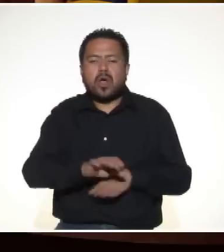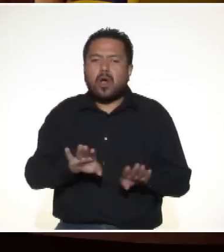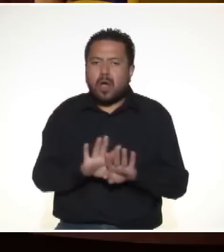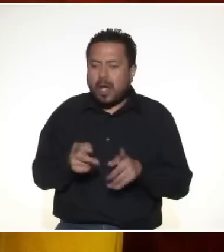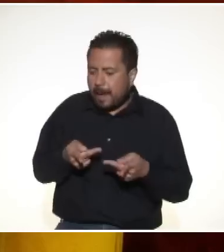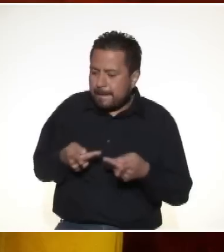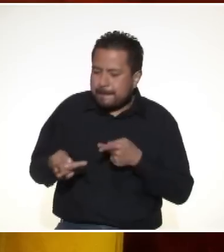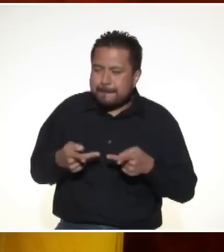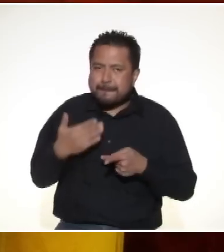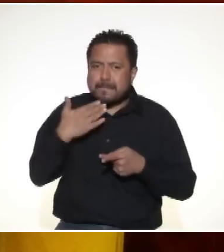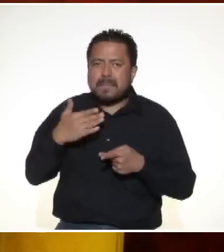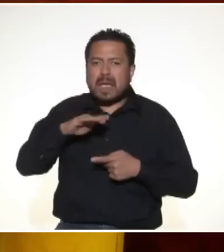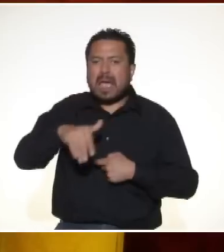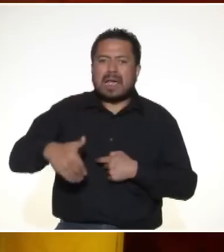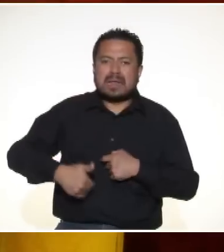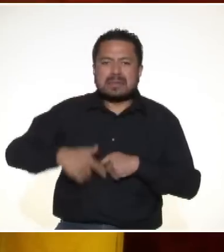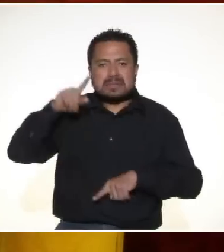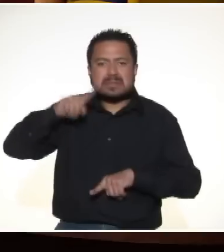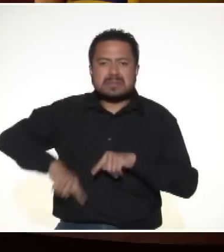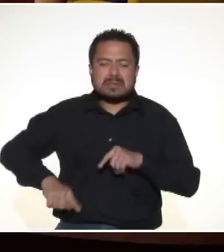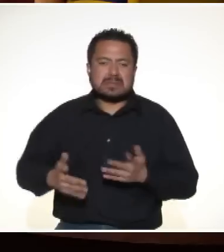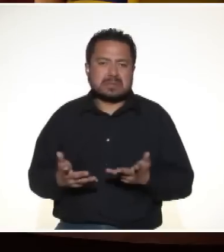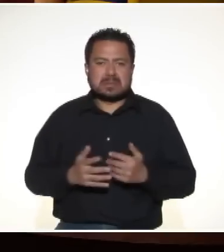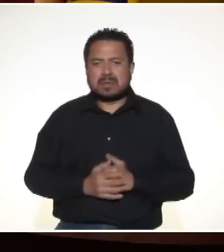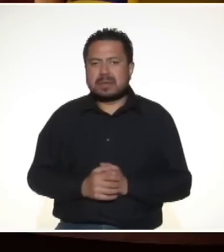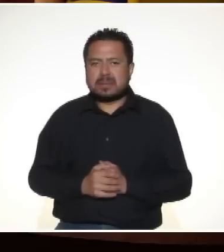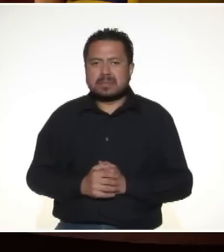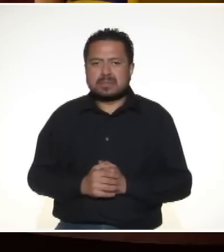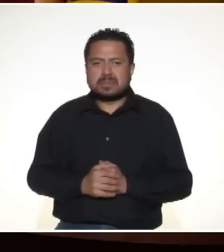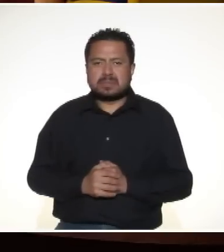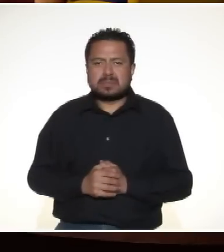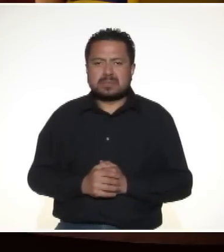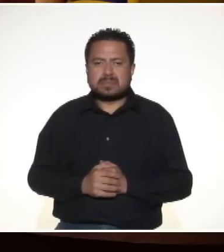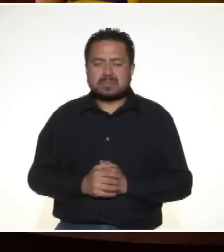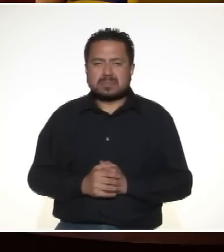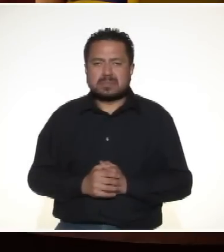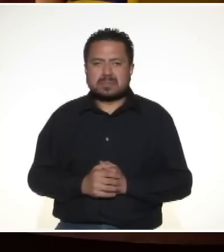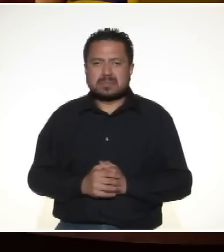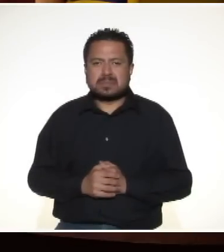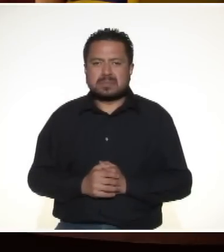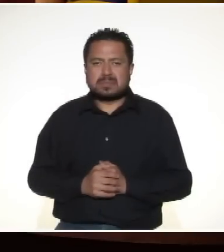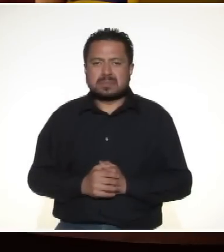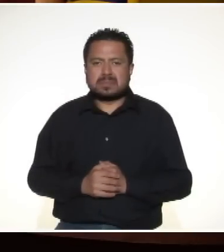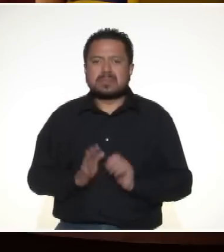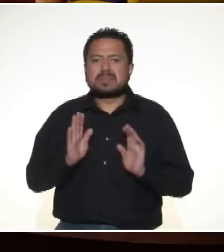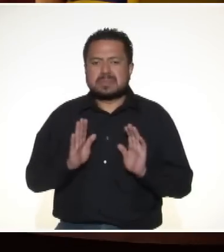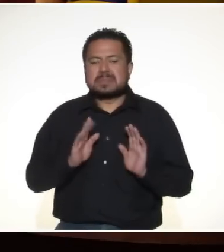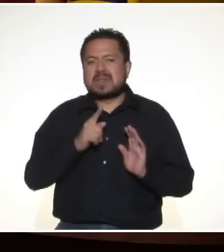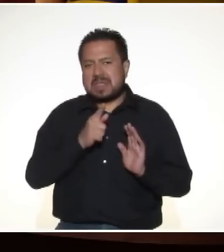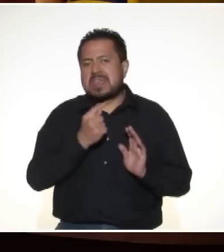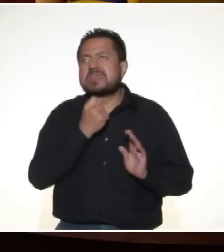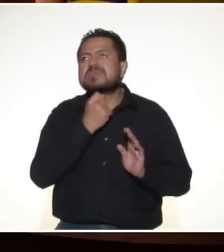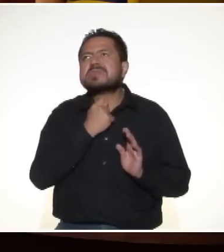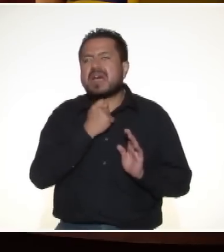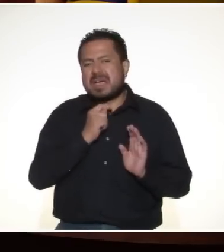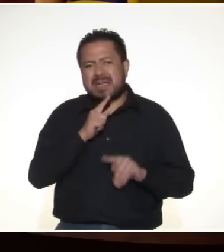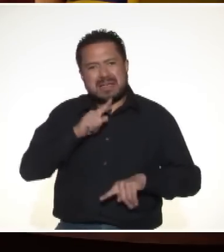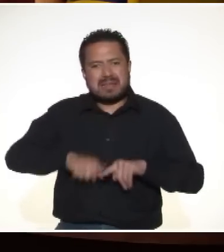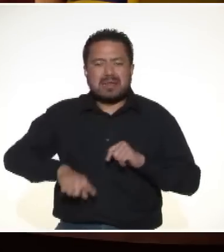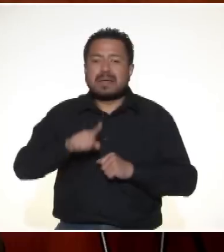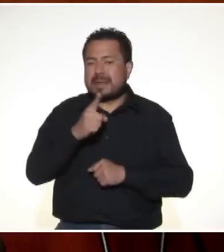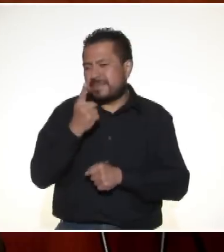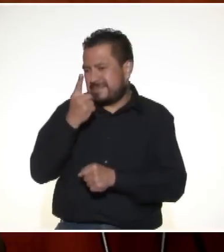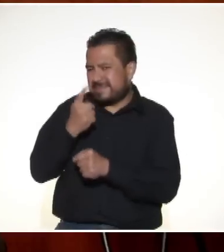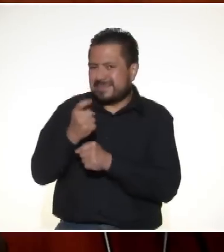prepararme para prevenir un accidente? Usa chaleco. Te tomes 40 tequilas. Primero,